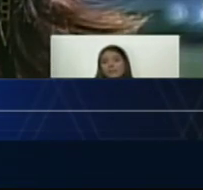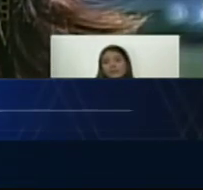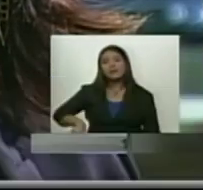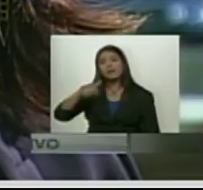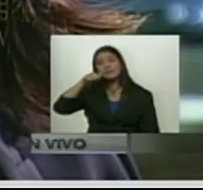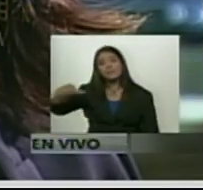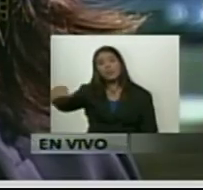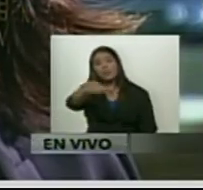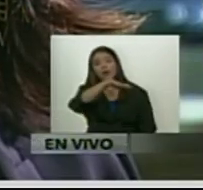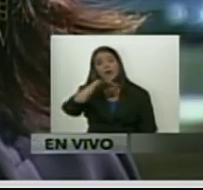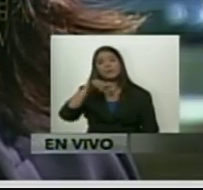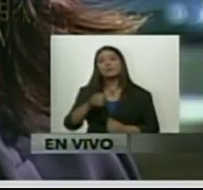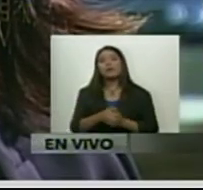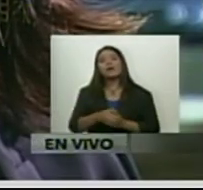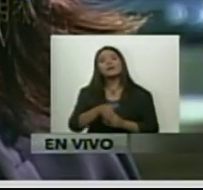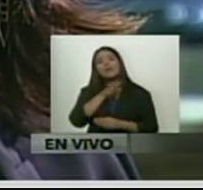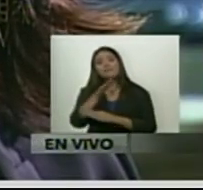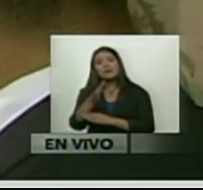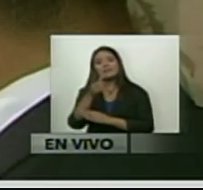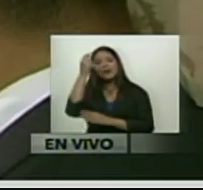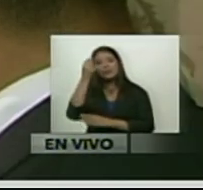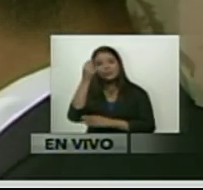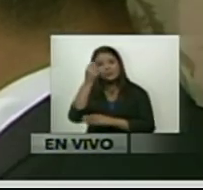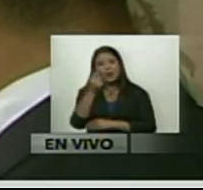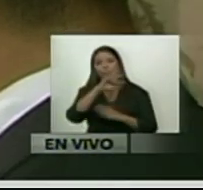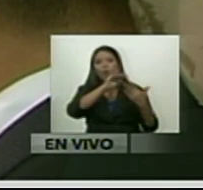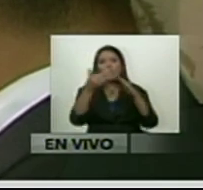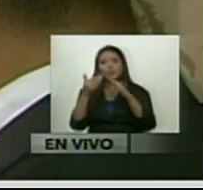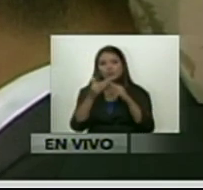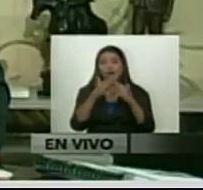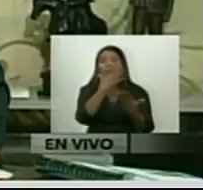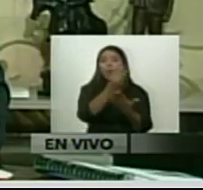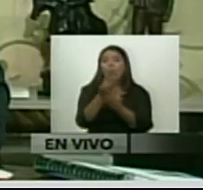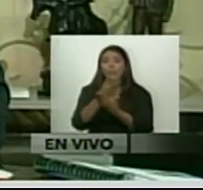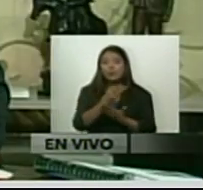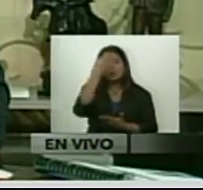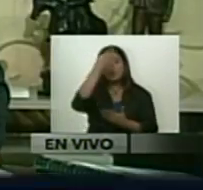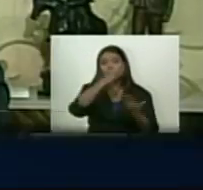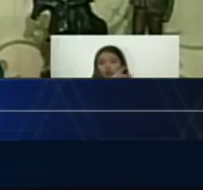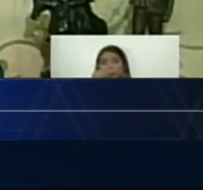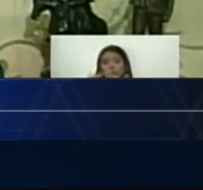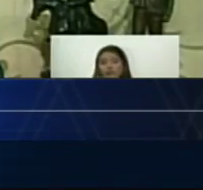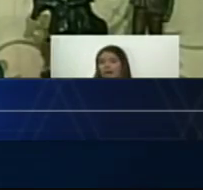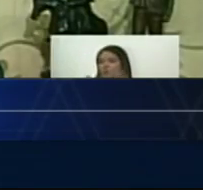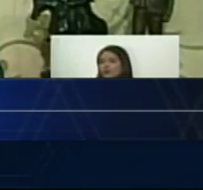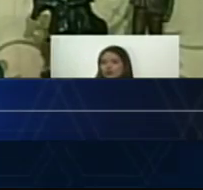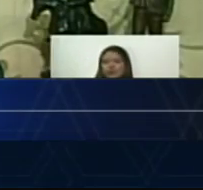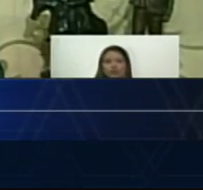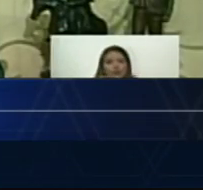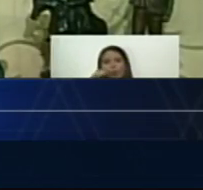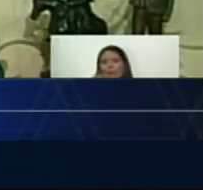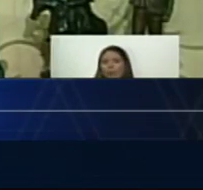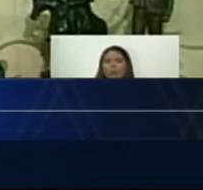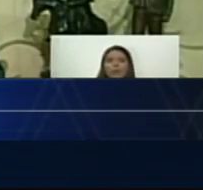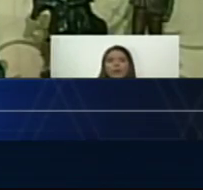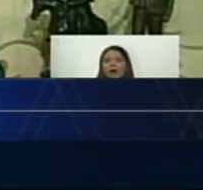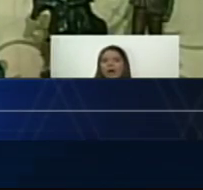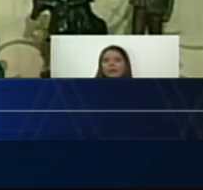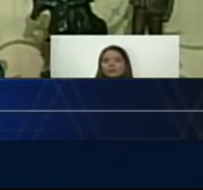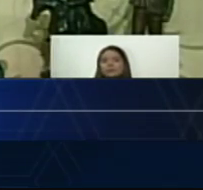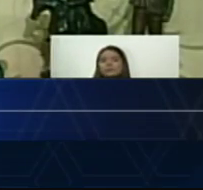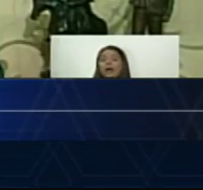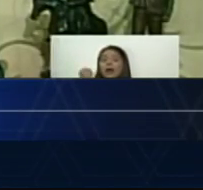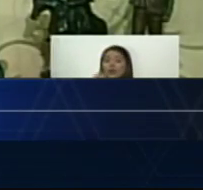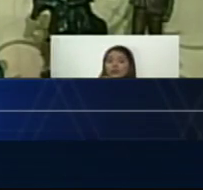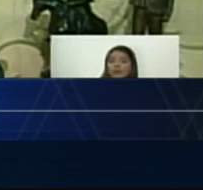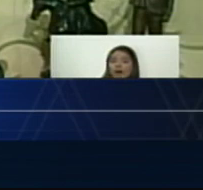Popular, al Parlamento Comunal, comunas, consejos comunales y demás organizaciones de base del Poder Popular, a la clase obrera,